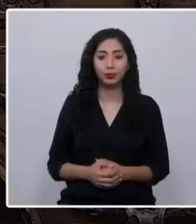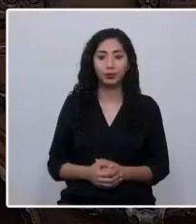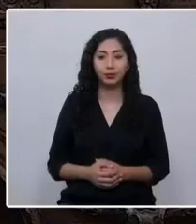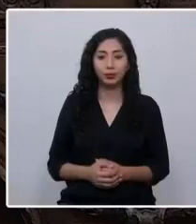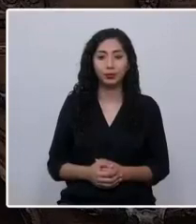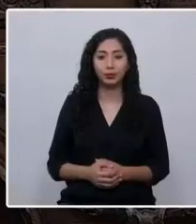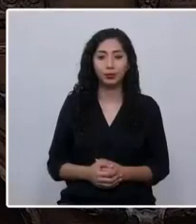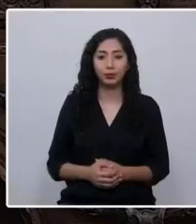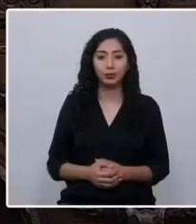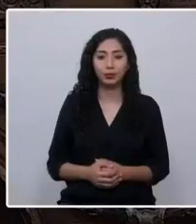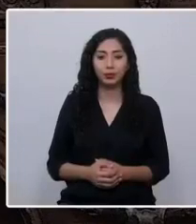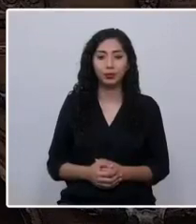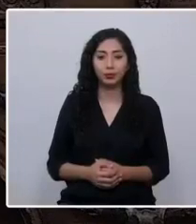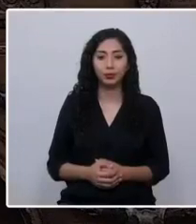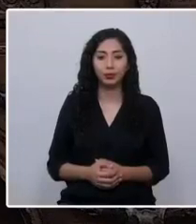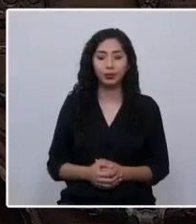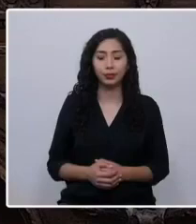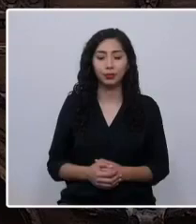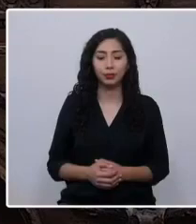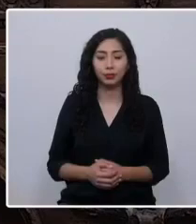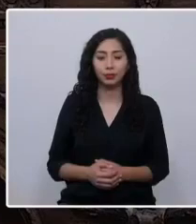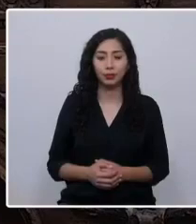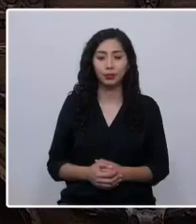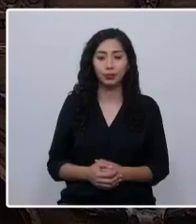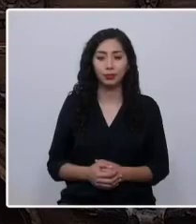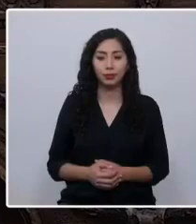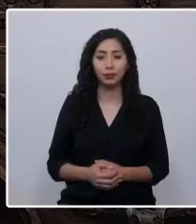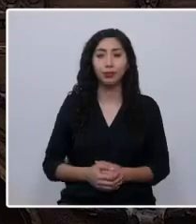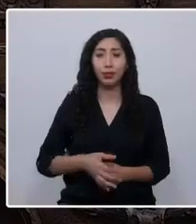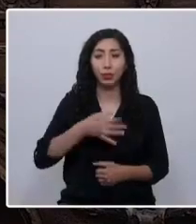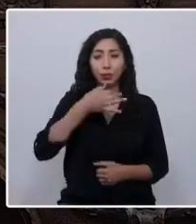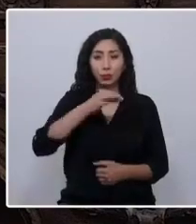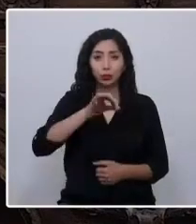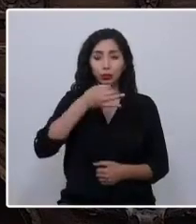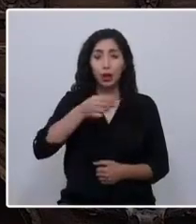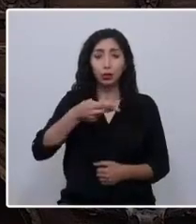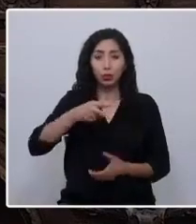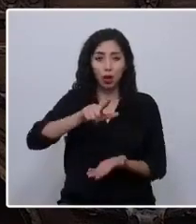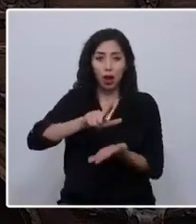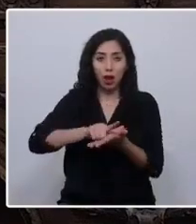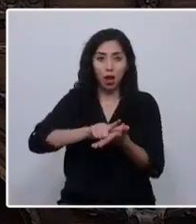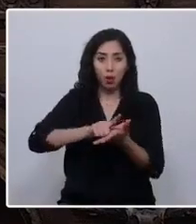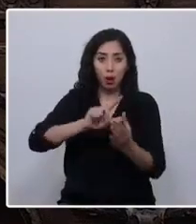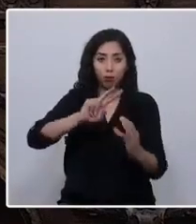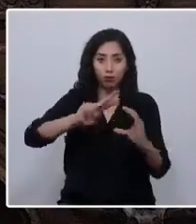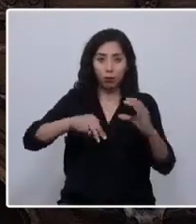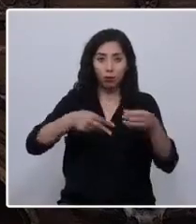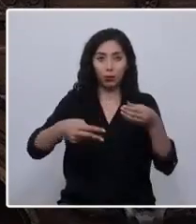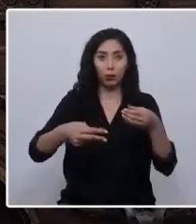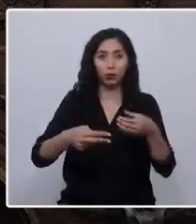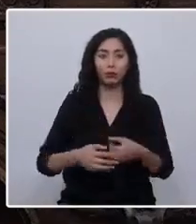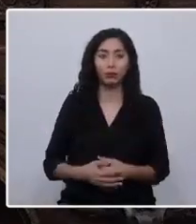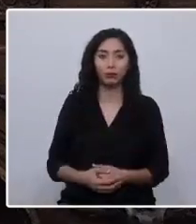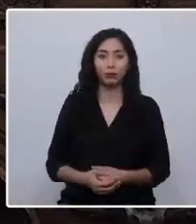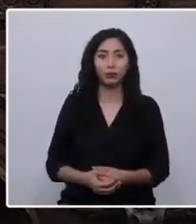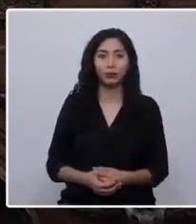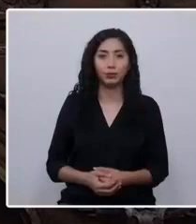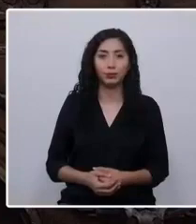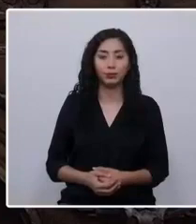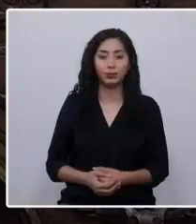kake mapu, kake nelfun, apole puita soltao, apole puita miliku, feleno afuluta wal